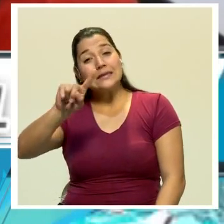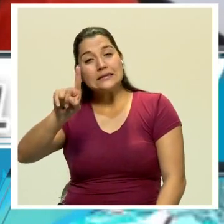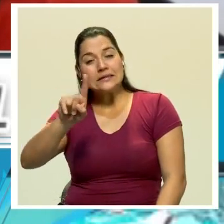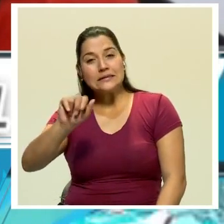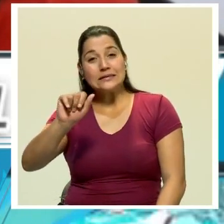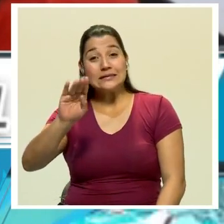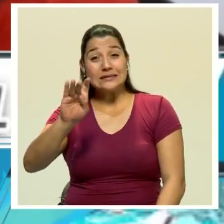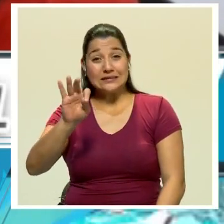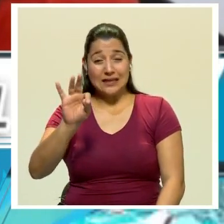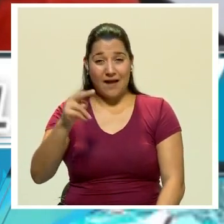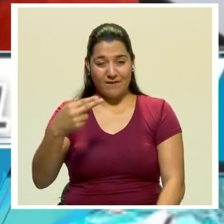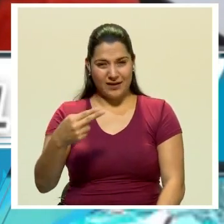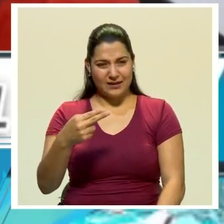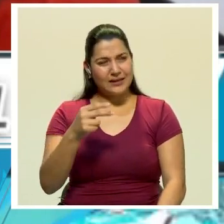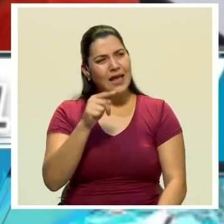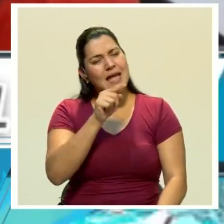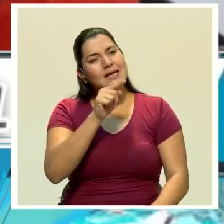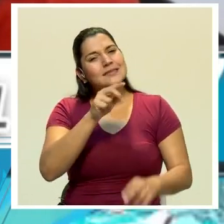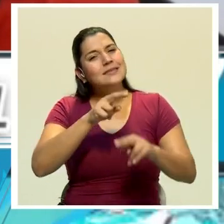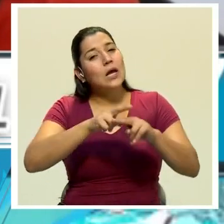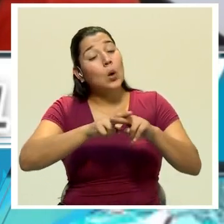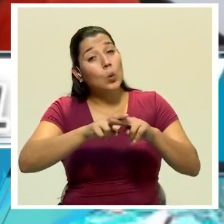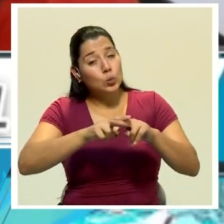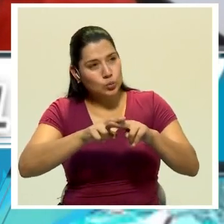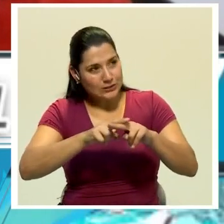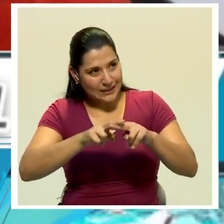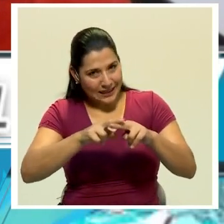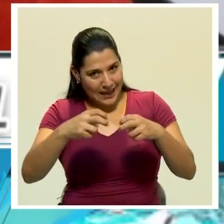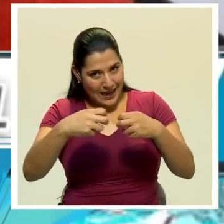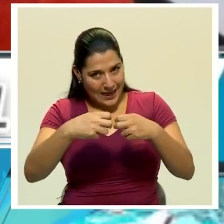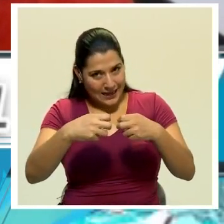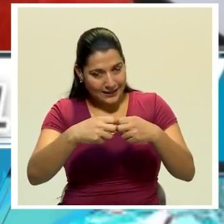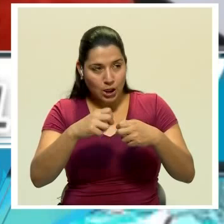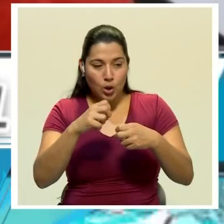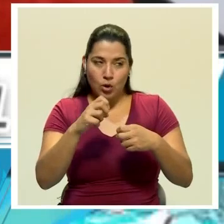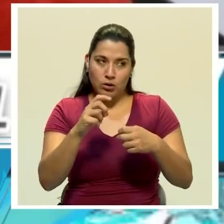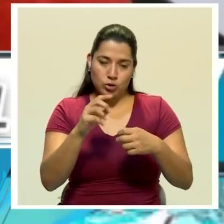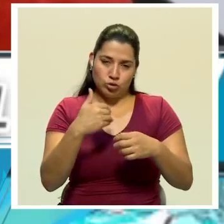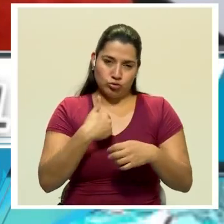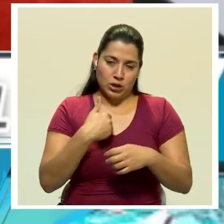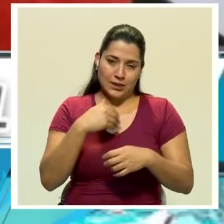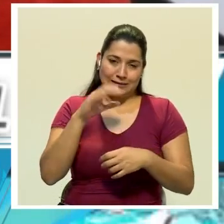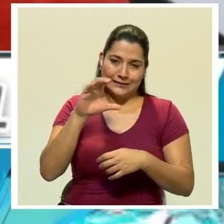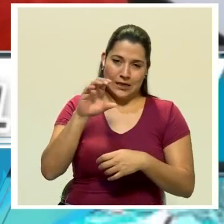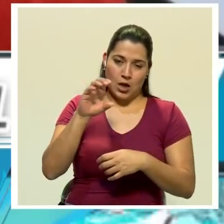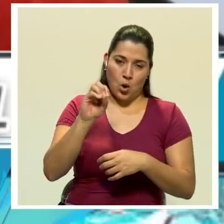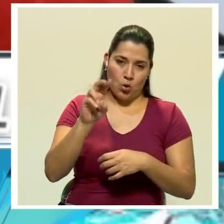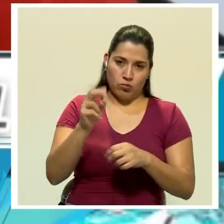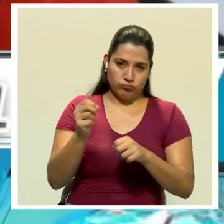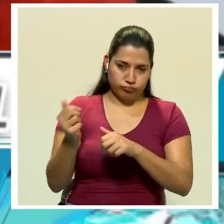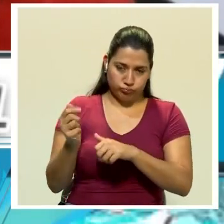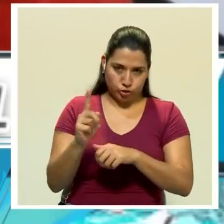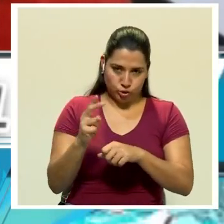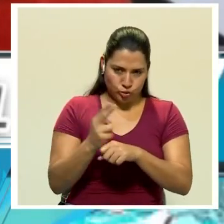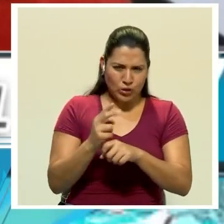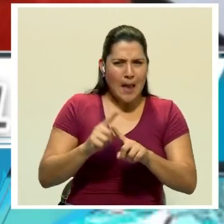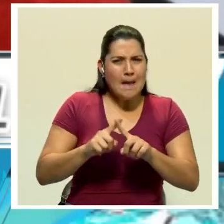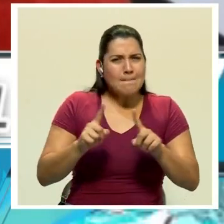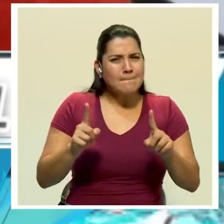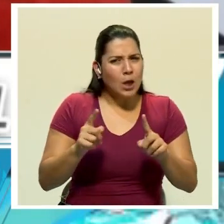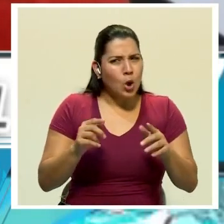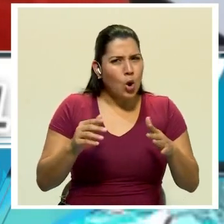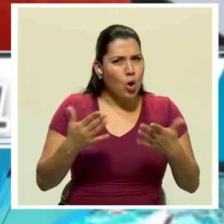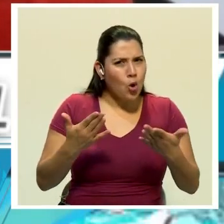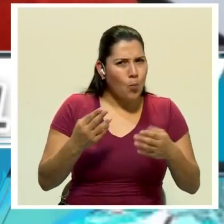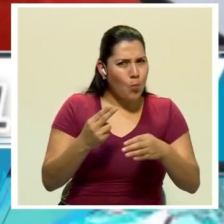un tren eléctrico, no tendría emisiones de carbono, pero ¿cómo se alimentaría de electricidad? Y, importante, ¿cuánta